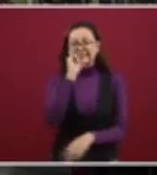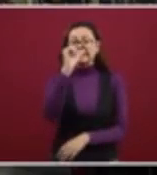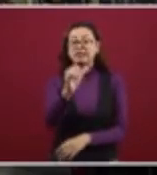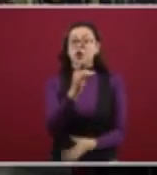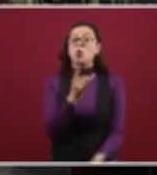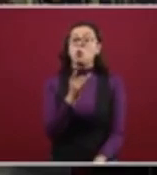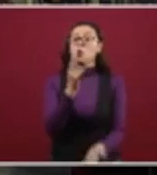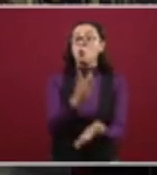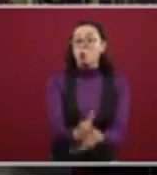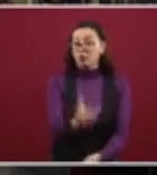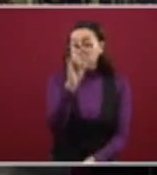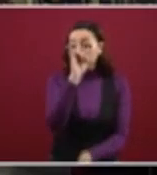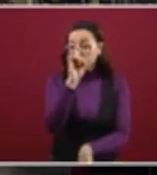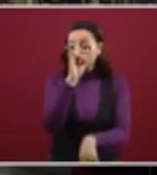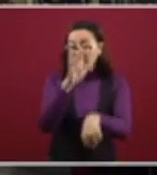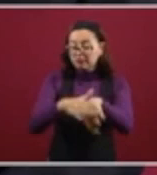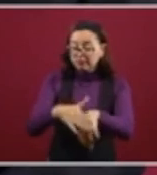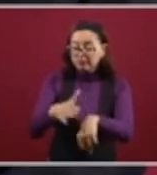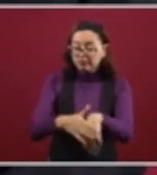es que